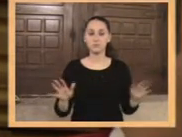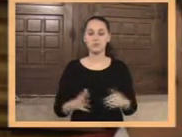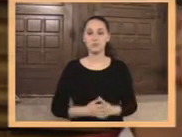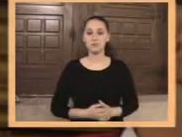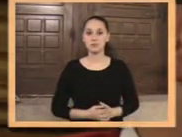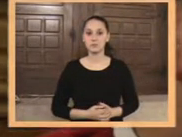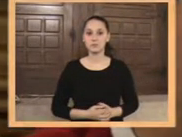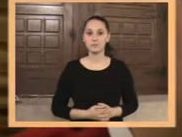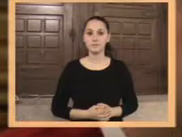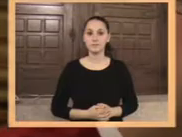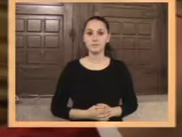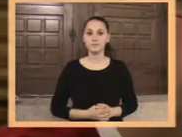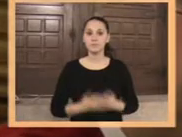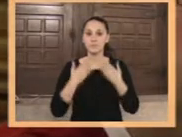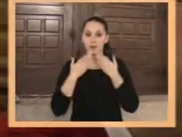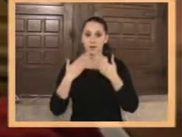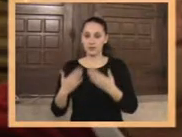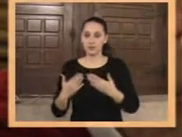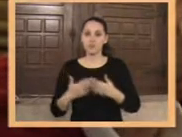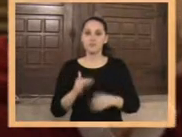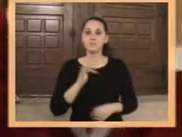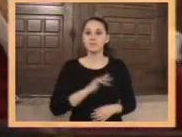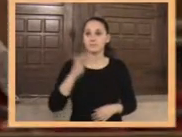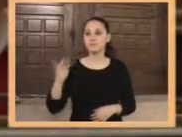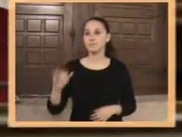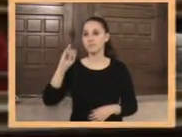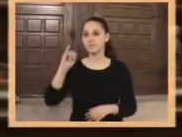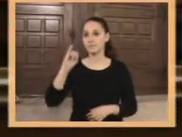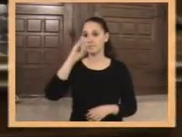decir. Gracias, señor Pérez Escanilla. Señor Izquierdo.